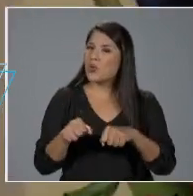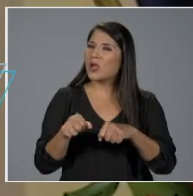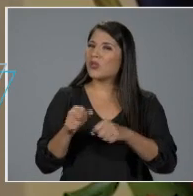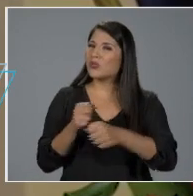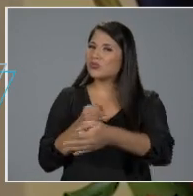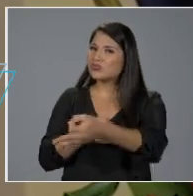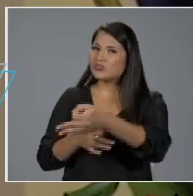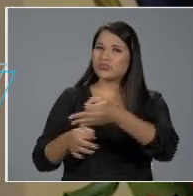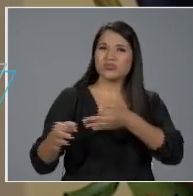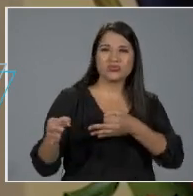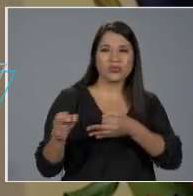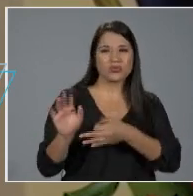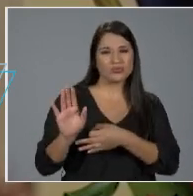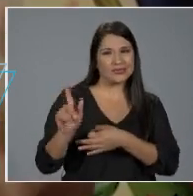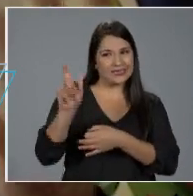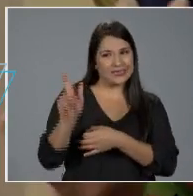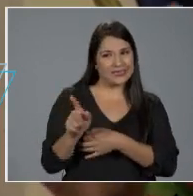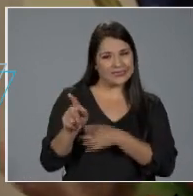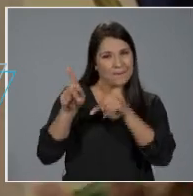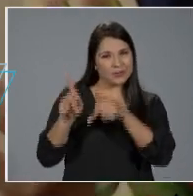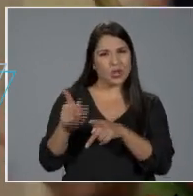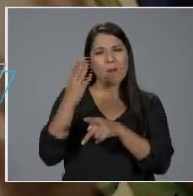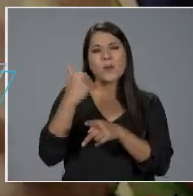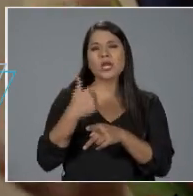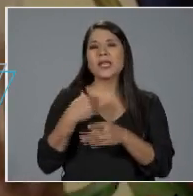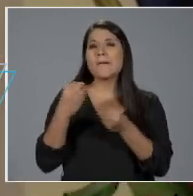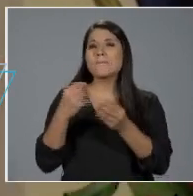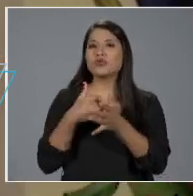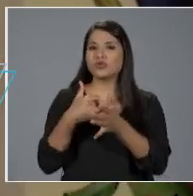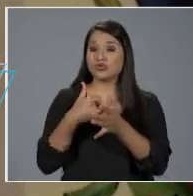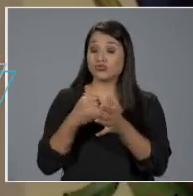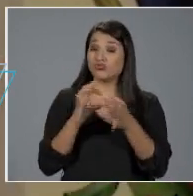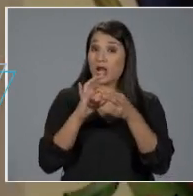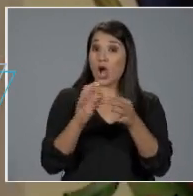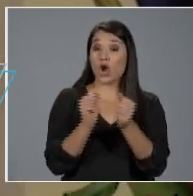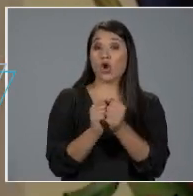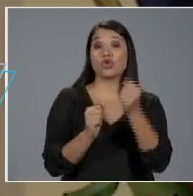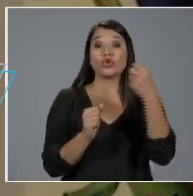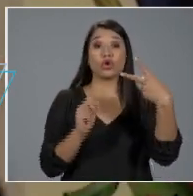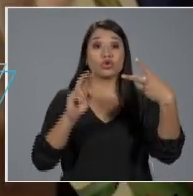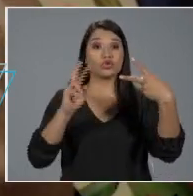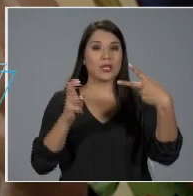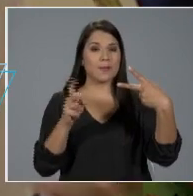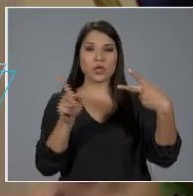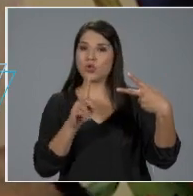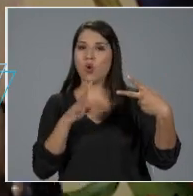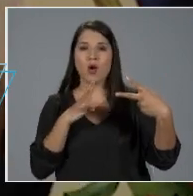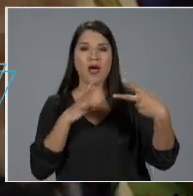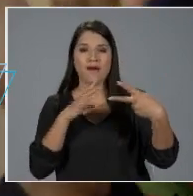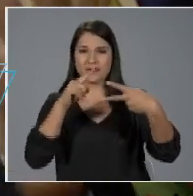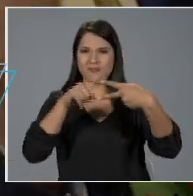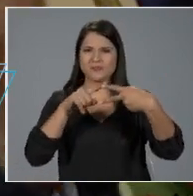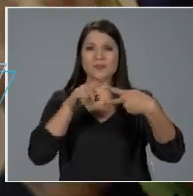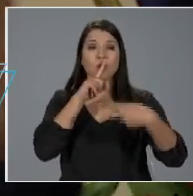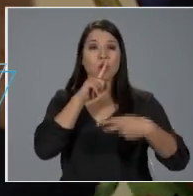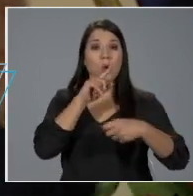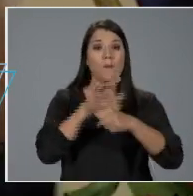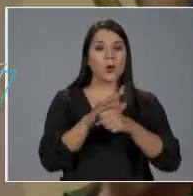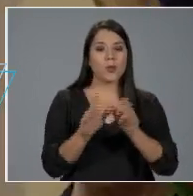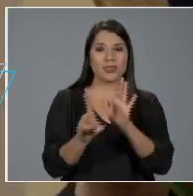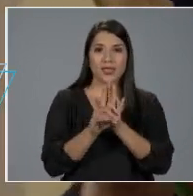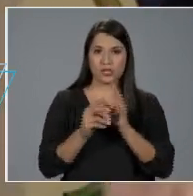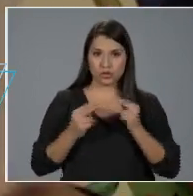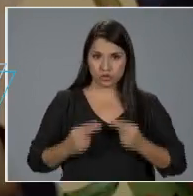sustituido. Porque con esas debilidades en relación a dos temas que don Luis Guillermo aquí no menciona, que es el compromiso de los